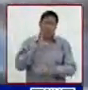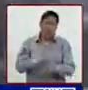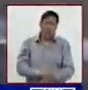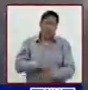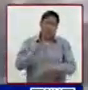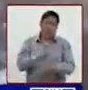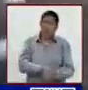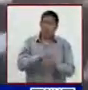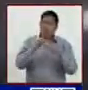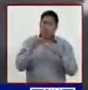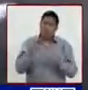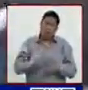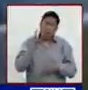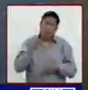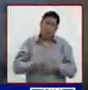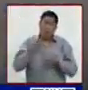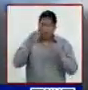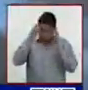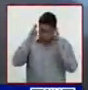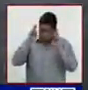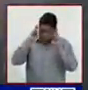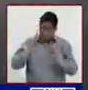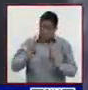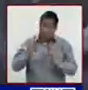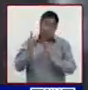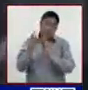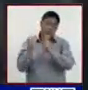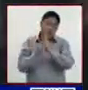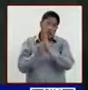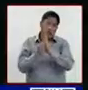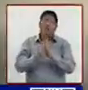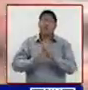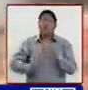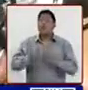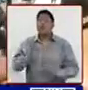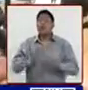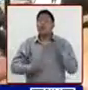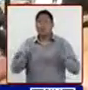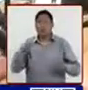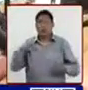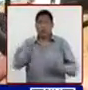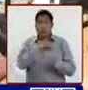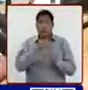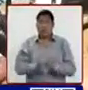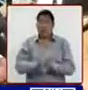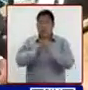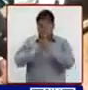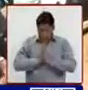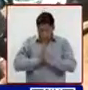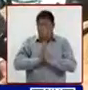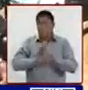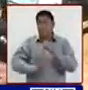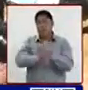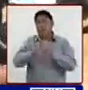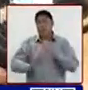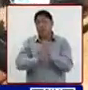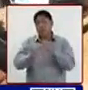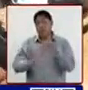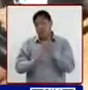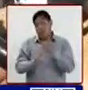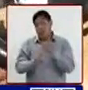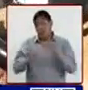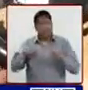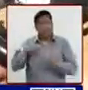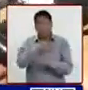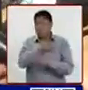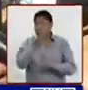que respete el decreto supremo, en lo cual que nosotros pedimos y gozamos el fuero sindical, porque